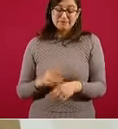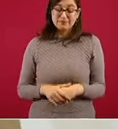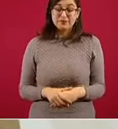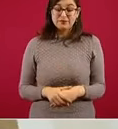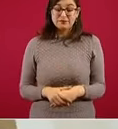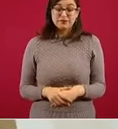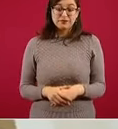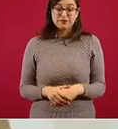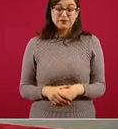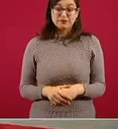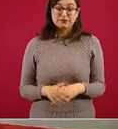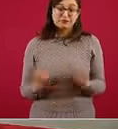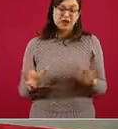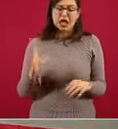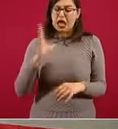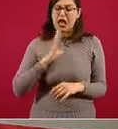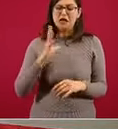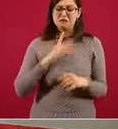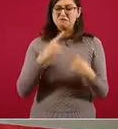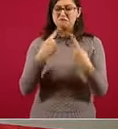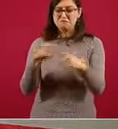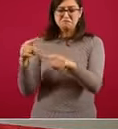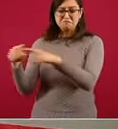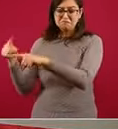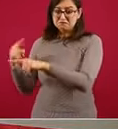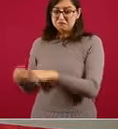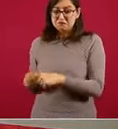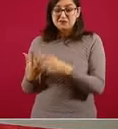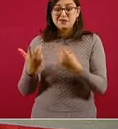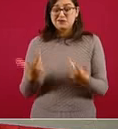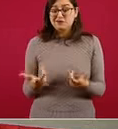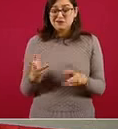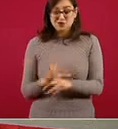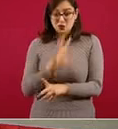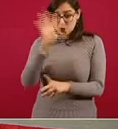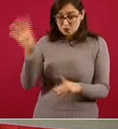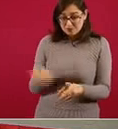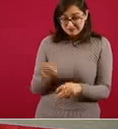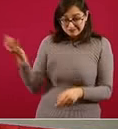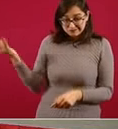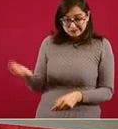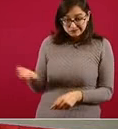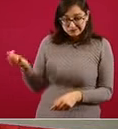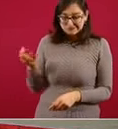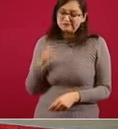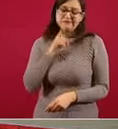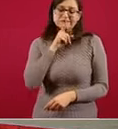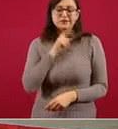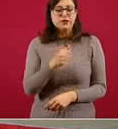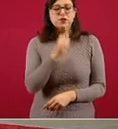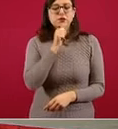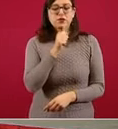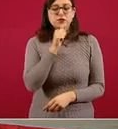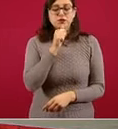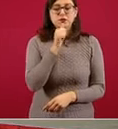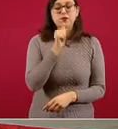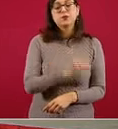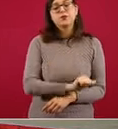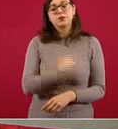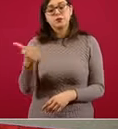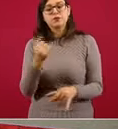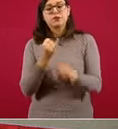investigando en las diferentes cepas. Entonces tampoco es una cosa totalmente comprobada. El otro punto que es importante es un